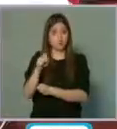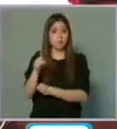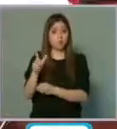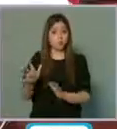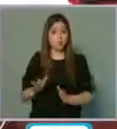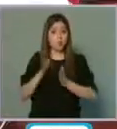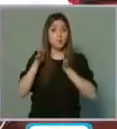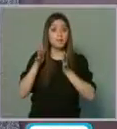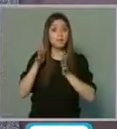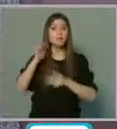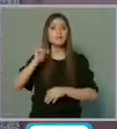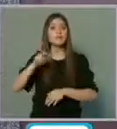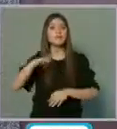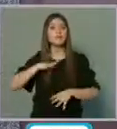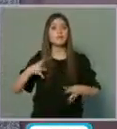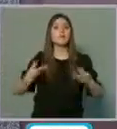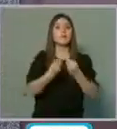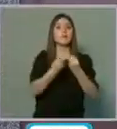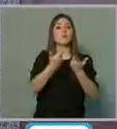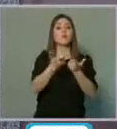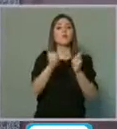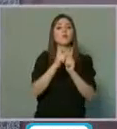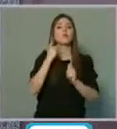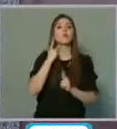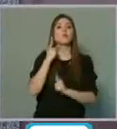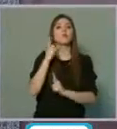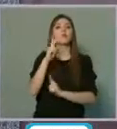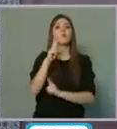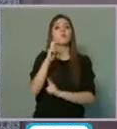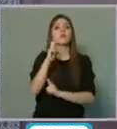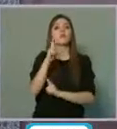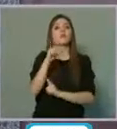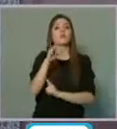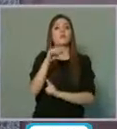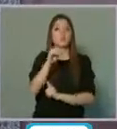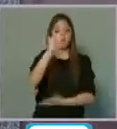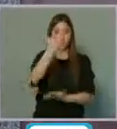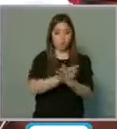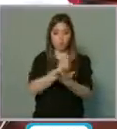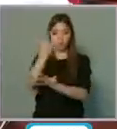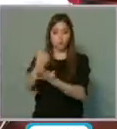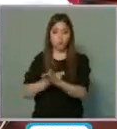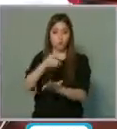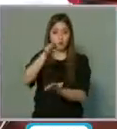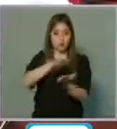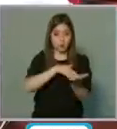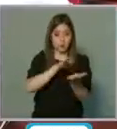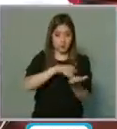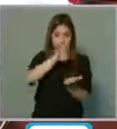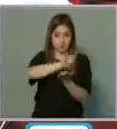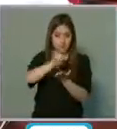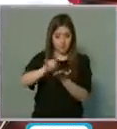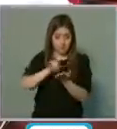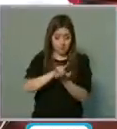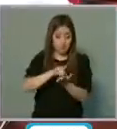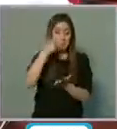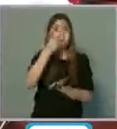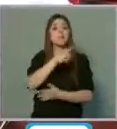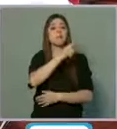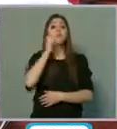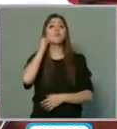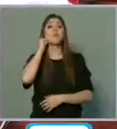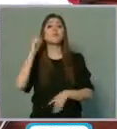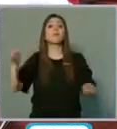un contendiente del Partido Republicano en las boletas, que este caso de California es un poco distinto a los de algunos otros